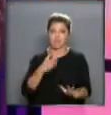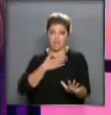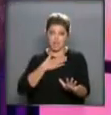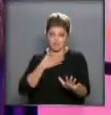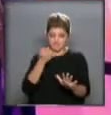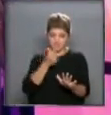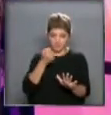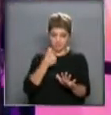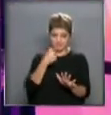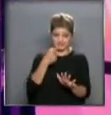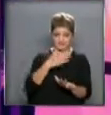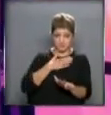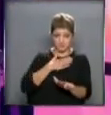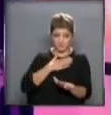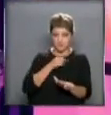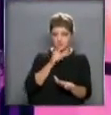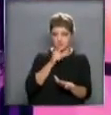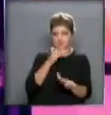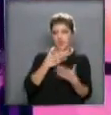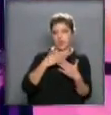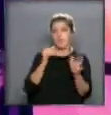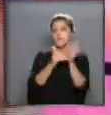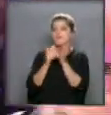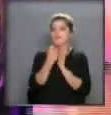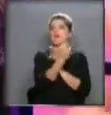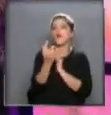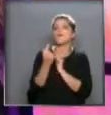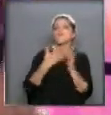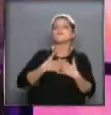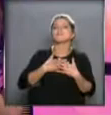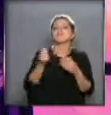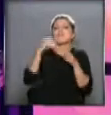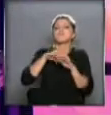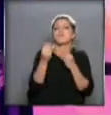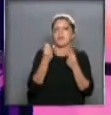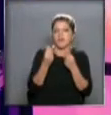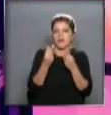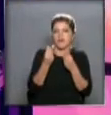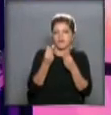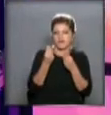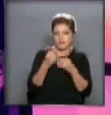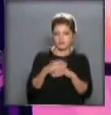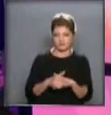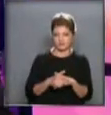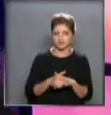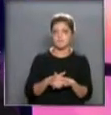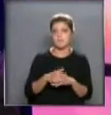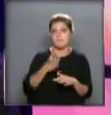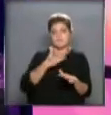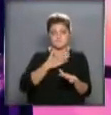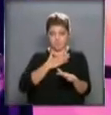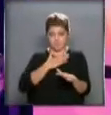tiene que ver con lo que a uno lo hace feliz o sea es muy grande el parámetro de lo que es la felicidad para uno yo creo que es